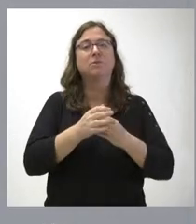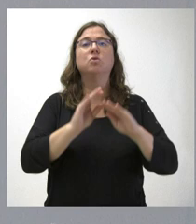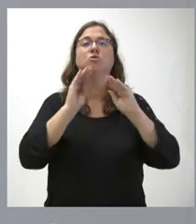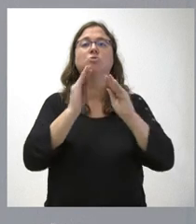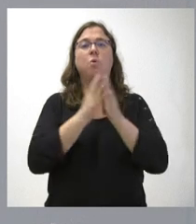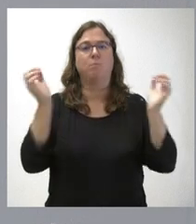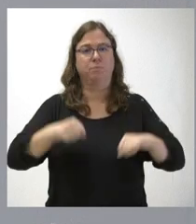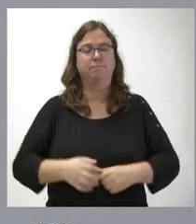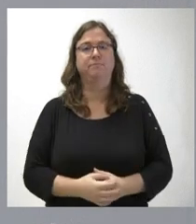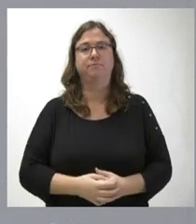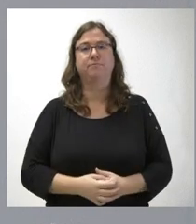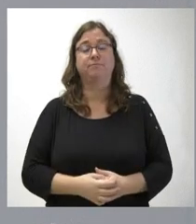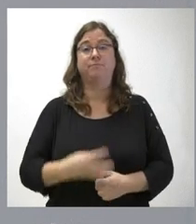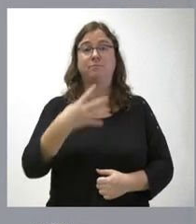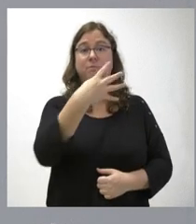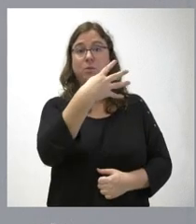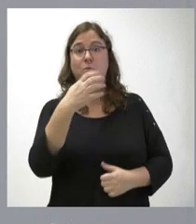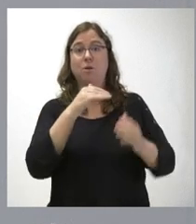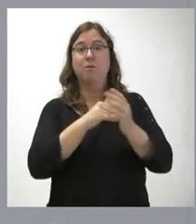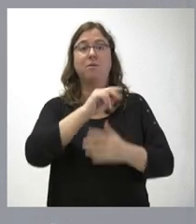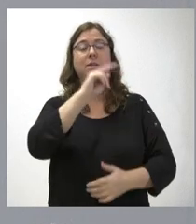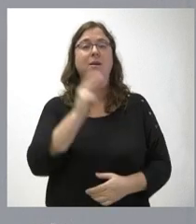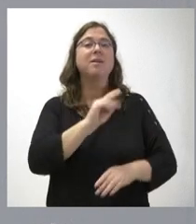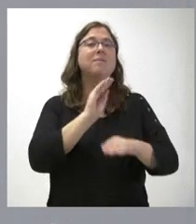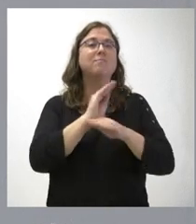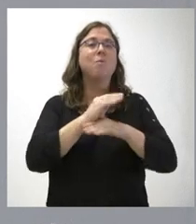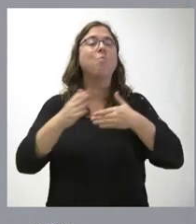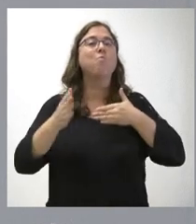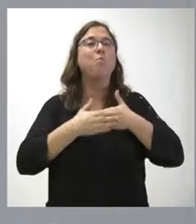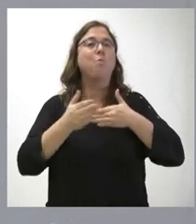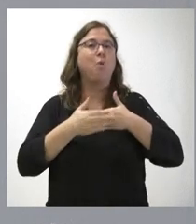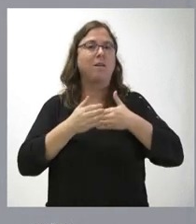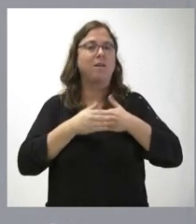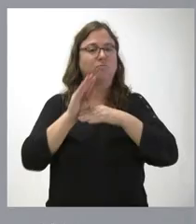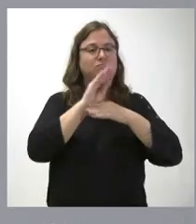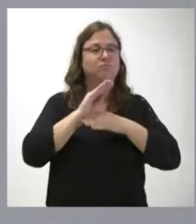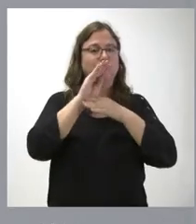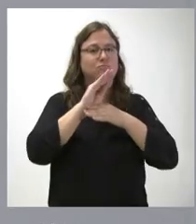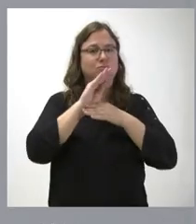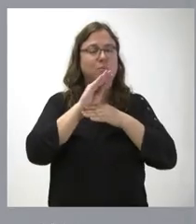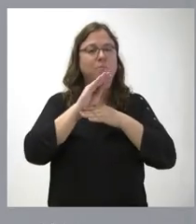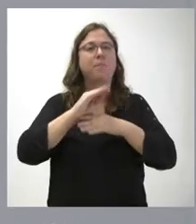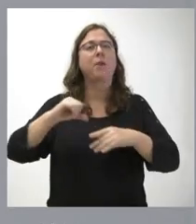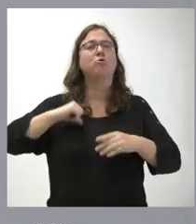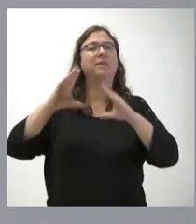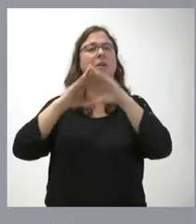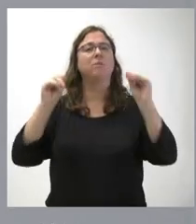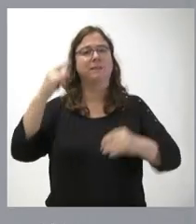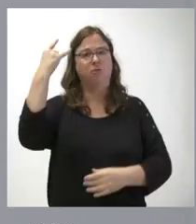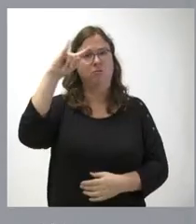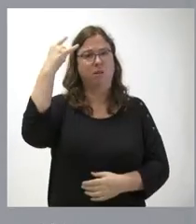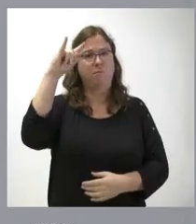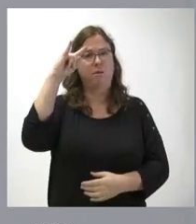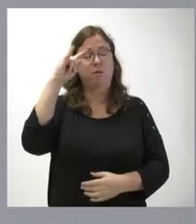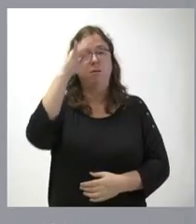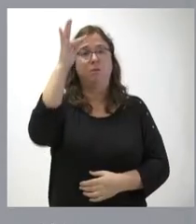aplicación 400,000 para el mantenimiento de las puertas en el complejo asistencial universitario de Salamanca son